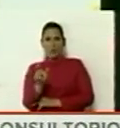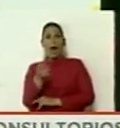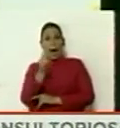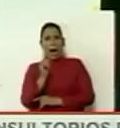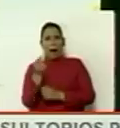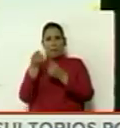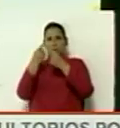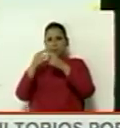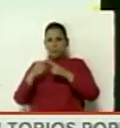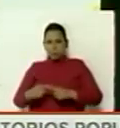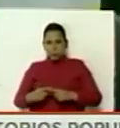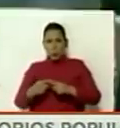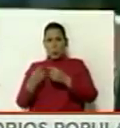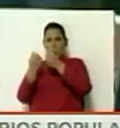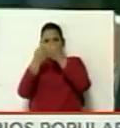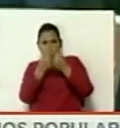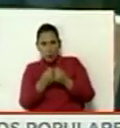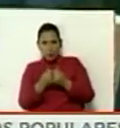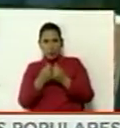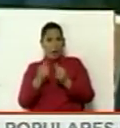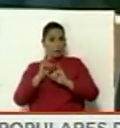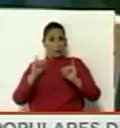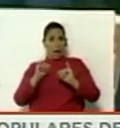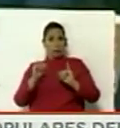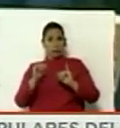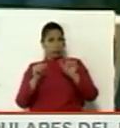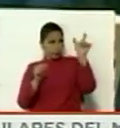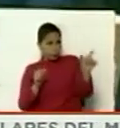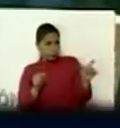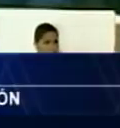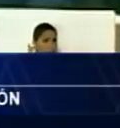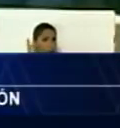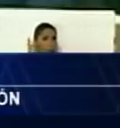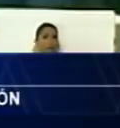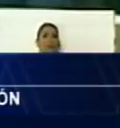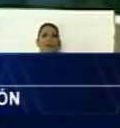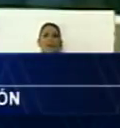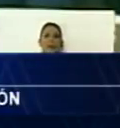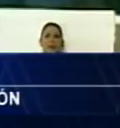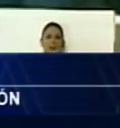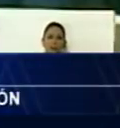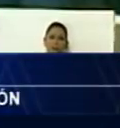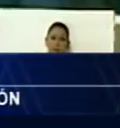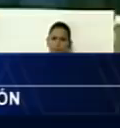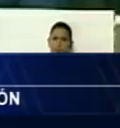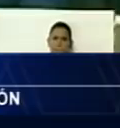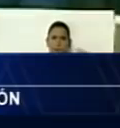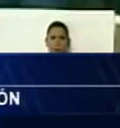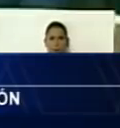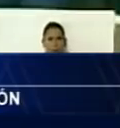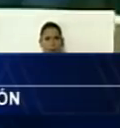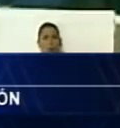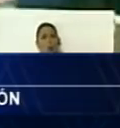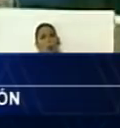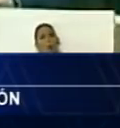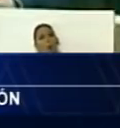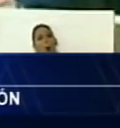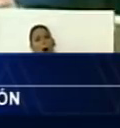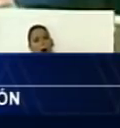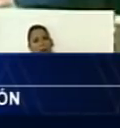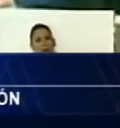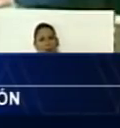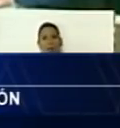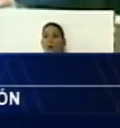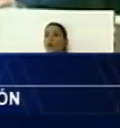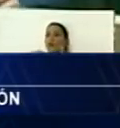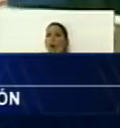cuenta. Y Rosana de Cúcuta le escribe al señor Marrero, cuando Marrero le dice, ¿dónde